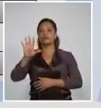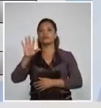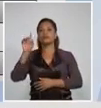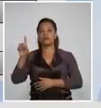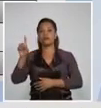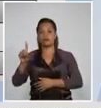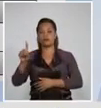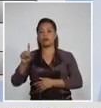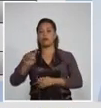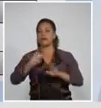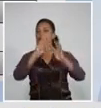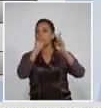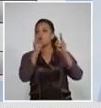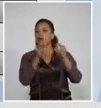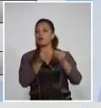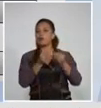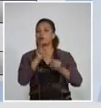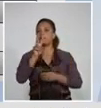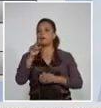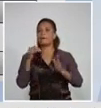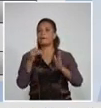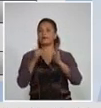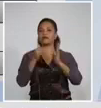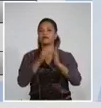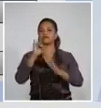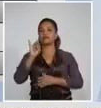un acumulado de